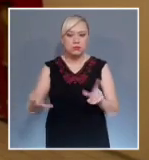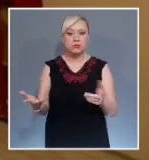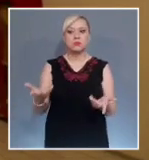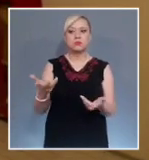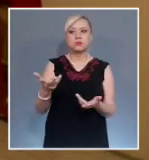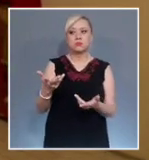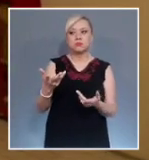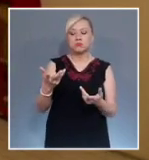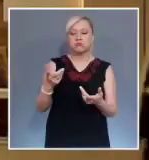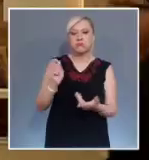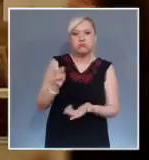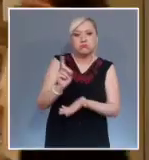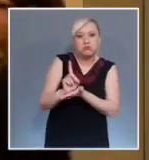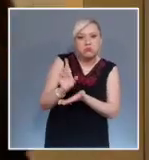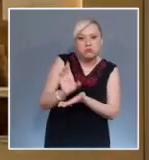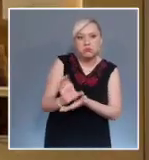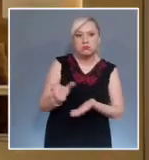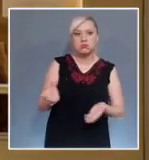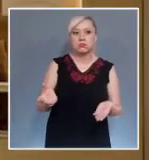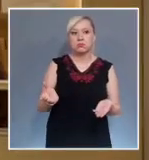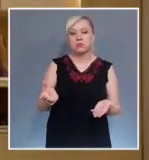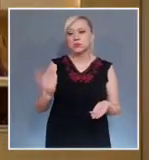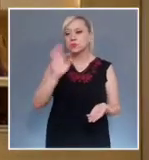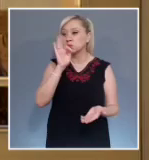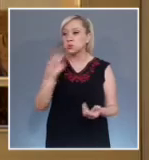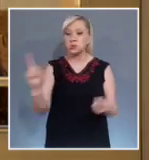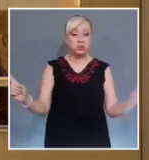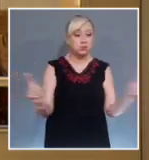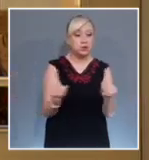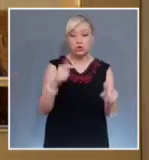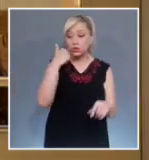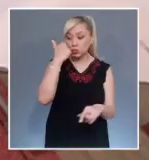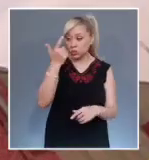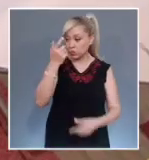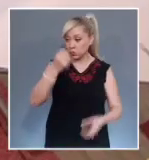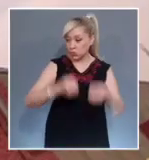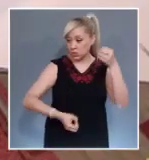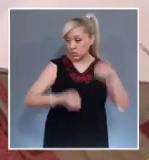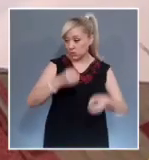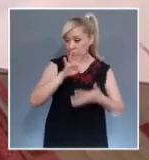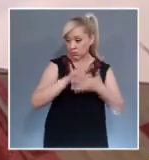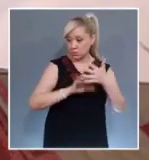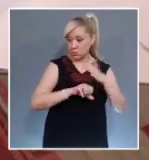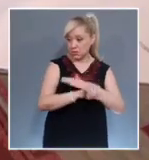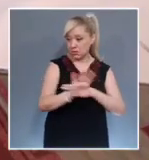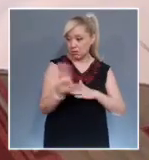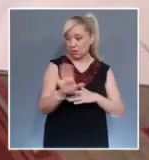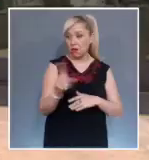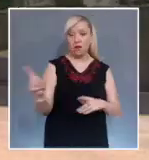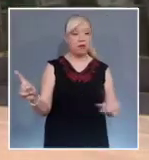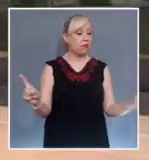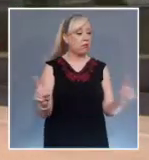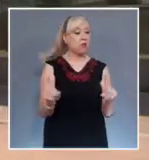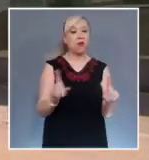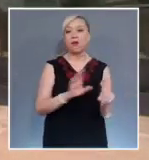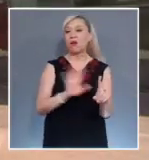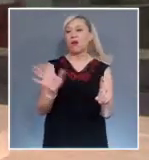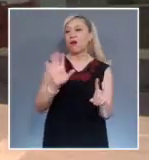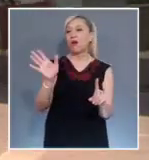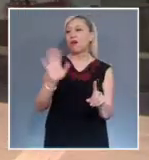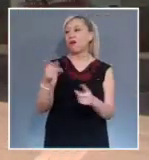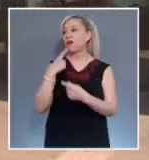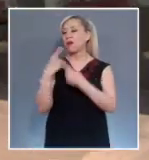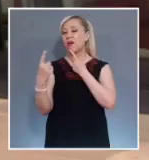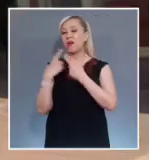renuncian a someterse a un juicio penal tradicional a través de la aceptación del imputado de su responsabilidad y de su obligación